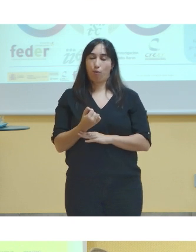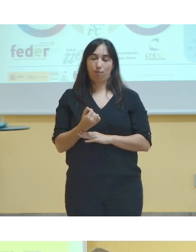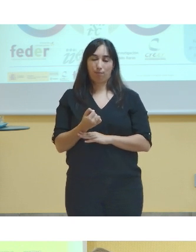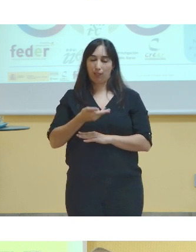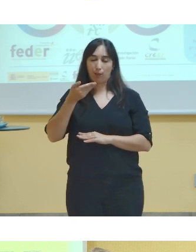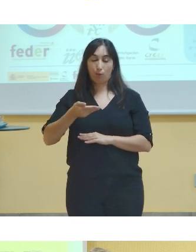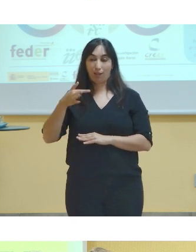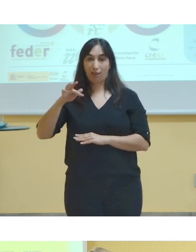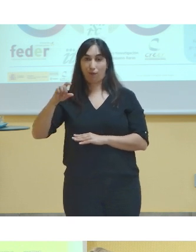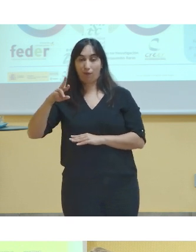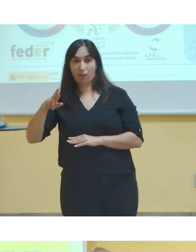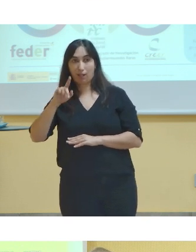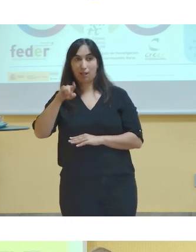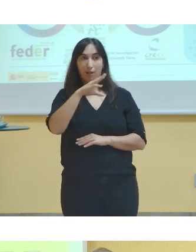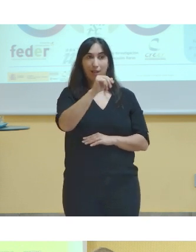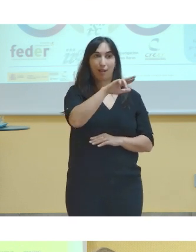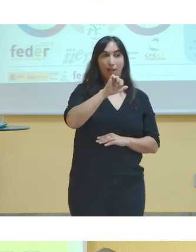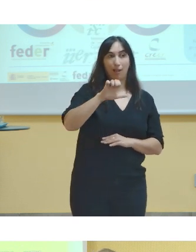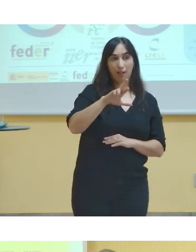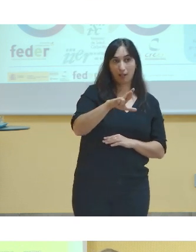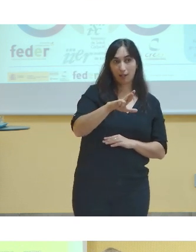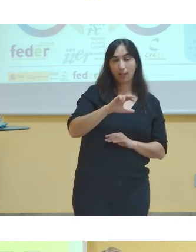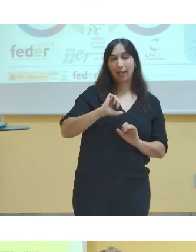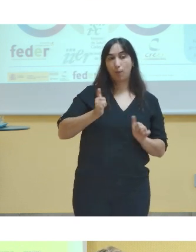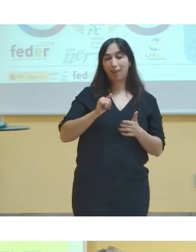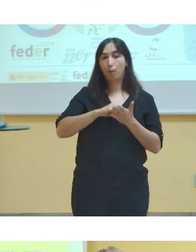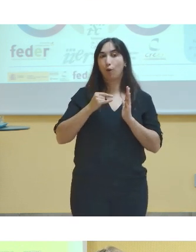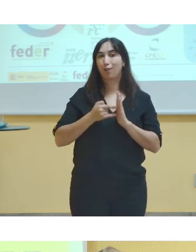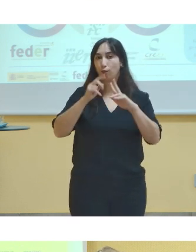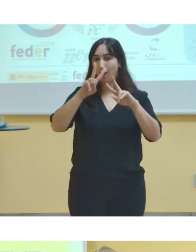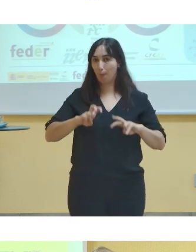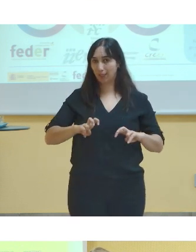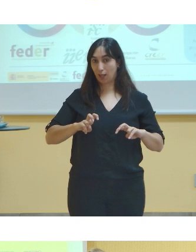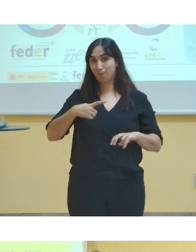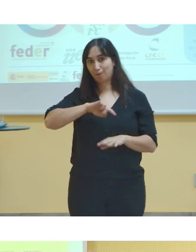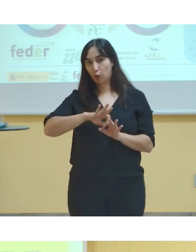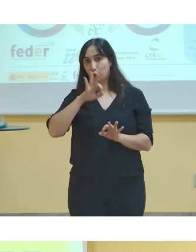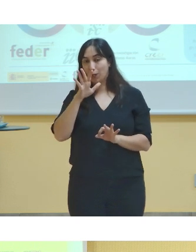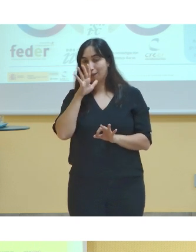tremendamente valioso de FEDER y de CREER, nos iniciamos en un proyecto de investigación